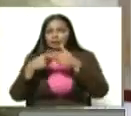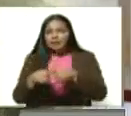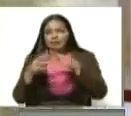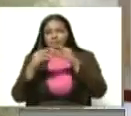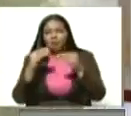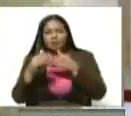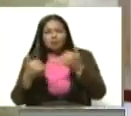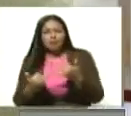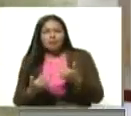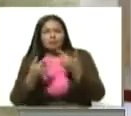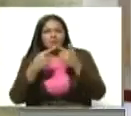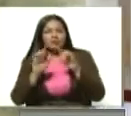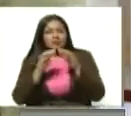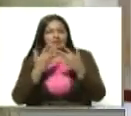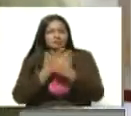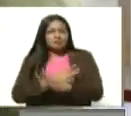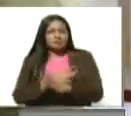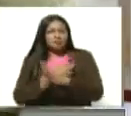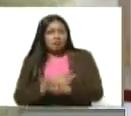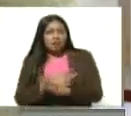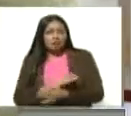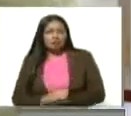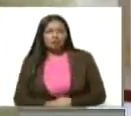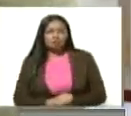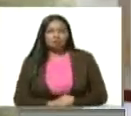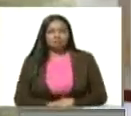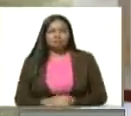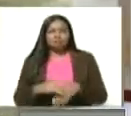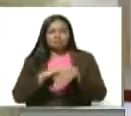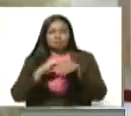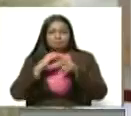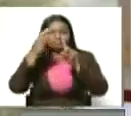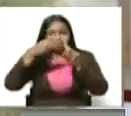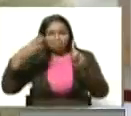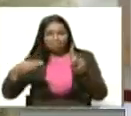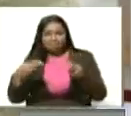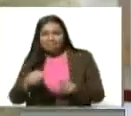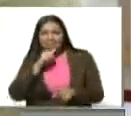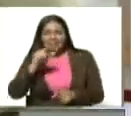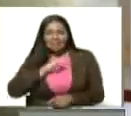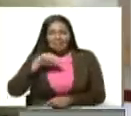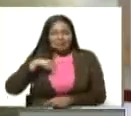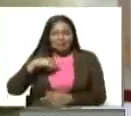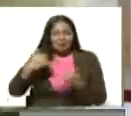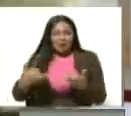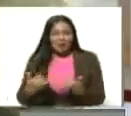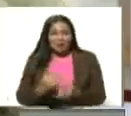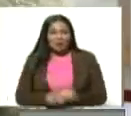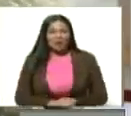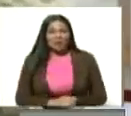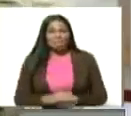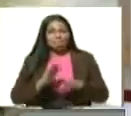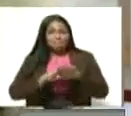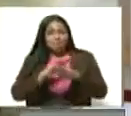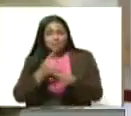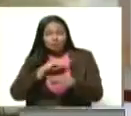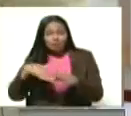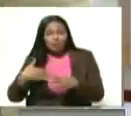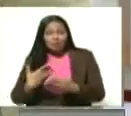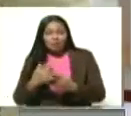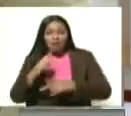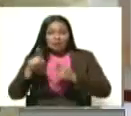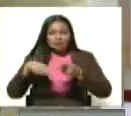qué es la diversidad sexual. El reconocernos, el saber quiénes somos, es importante para poder dar